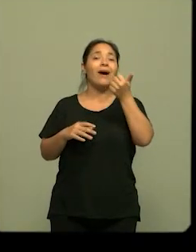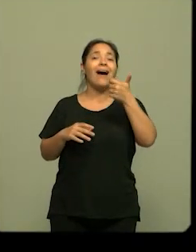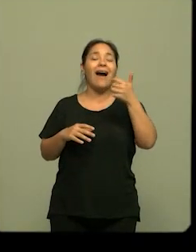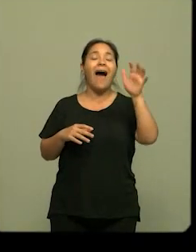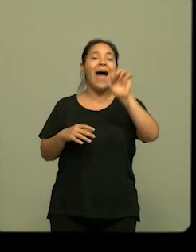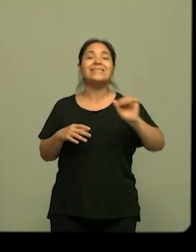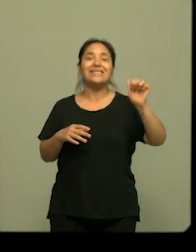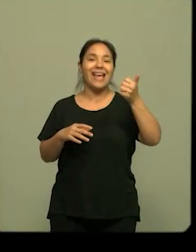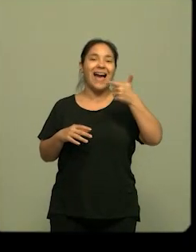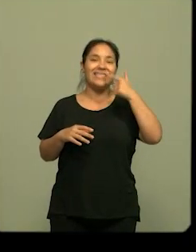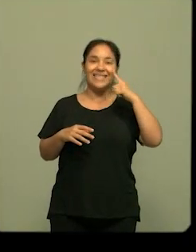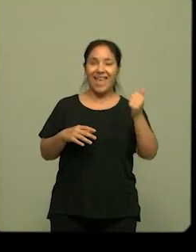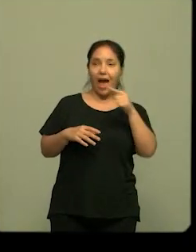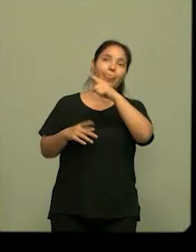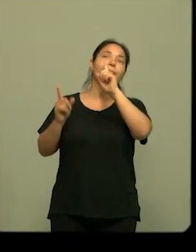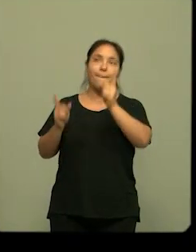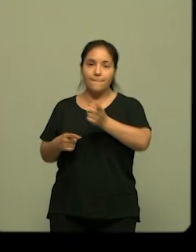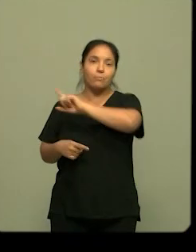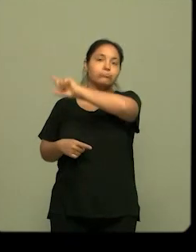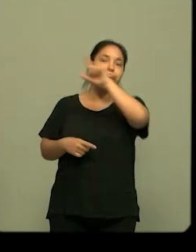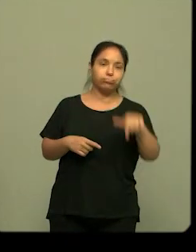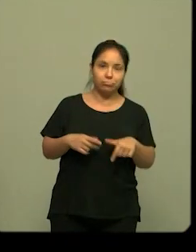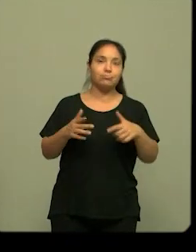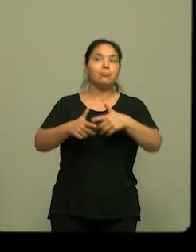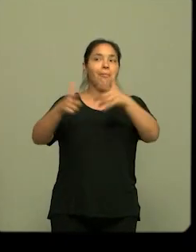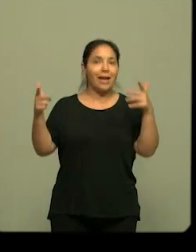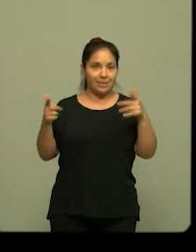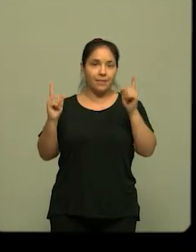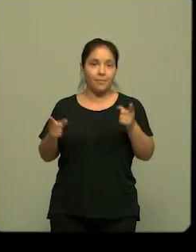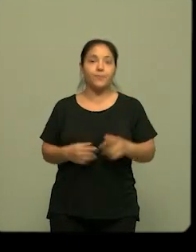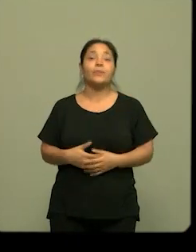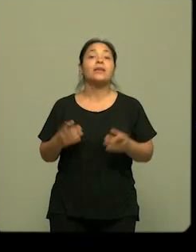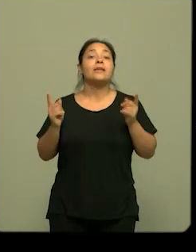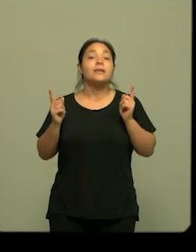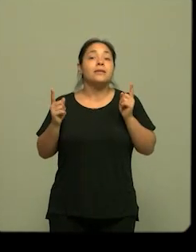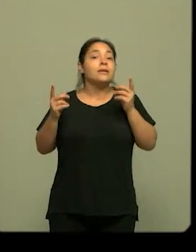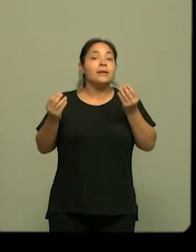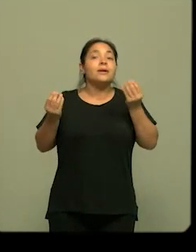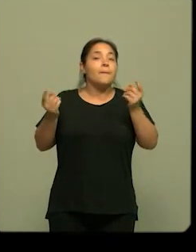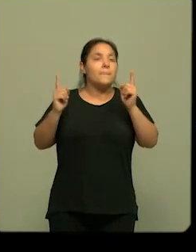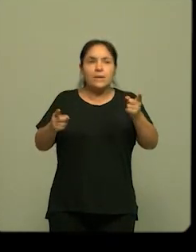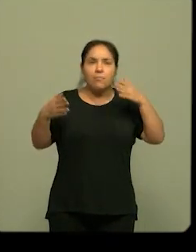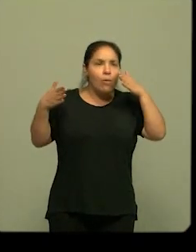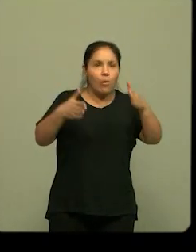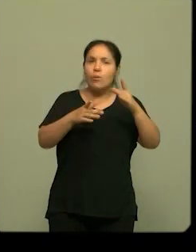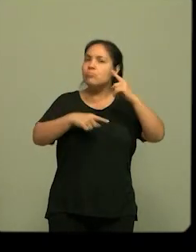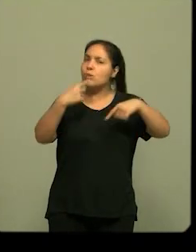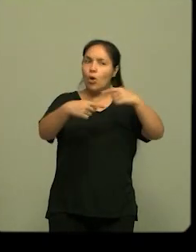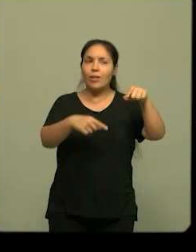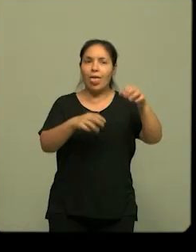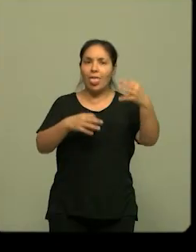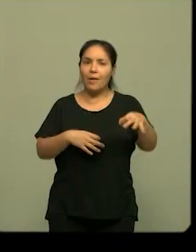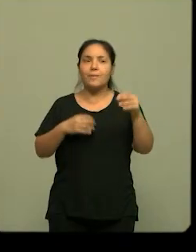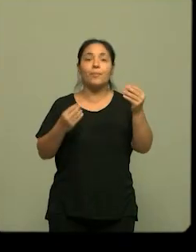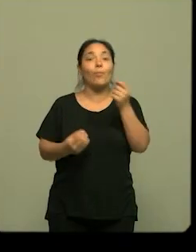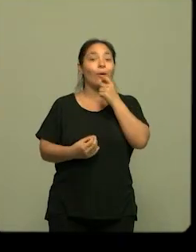con las políticas no públicas del Estado de mantener una línea, y yo siempre digo, bueno, podríamos ver este tema de